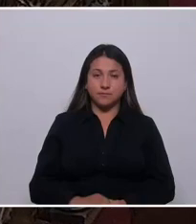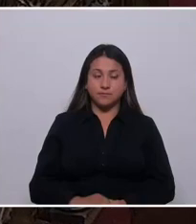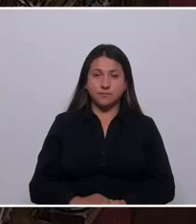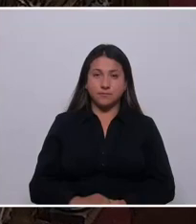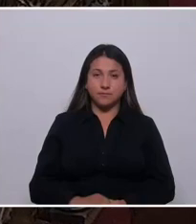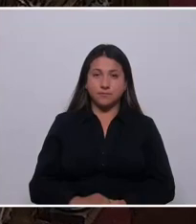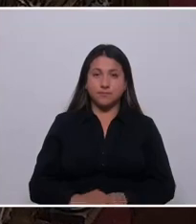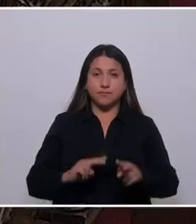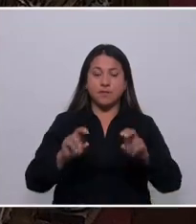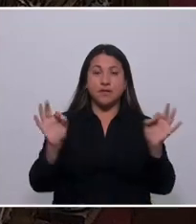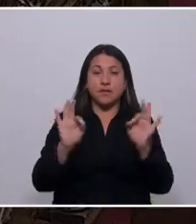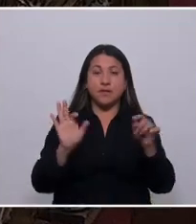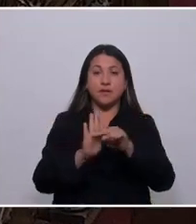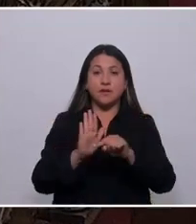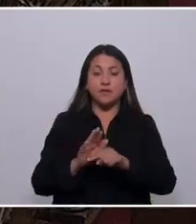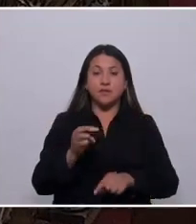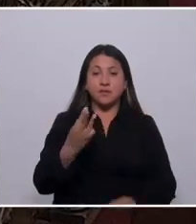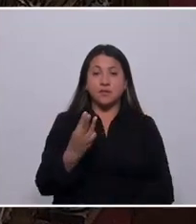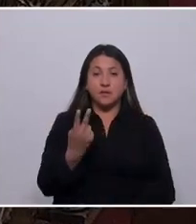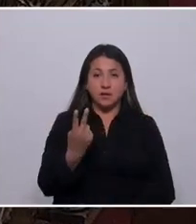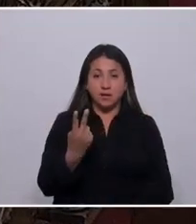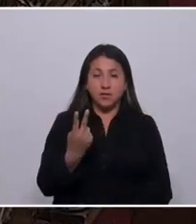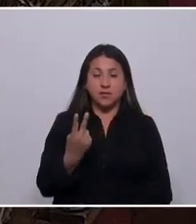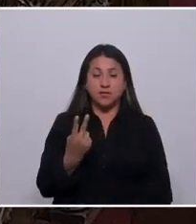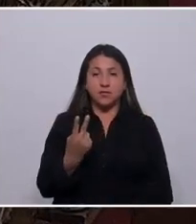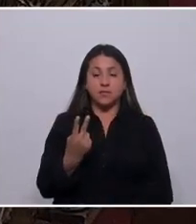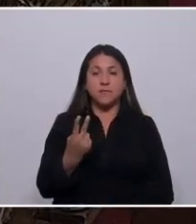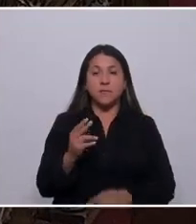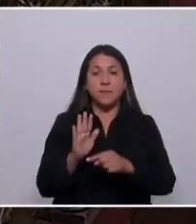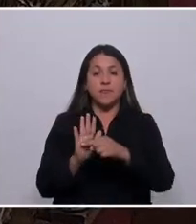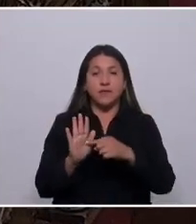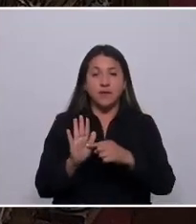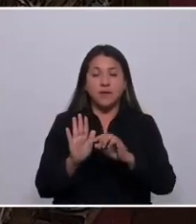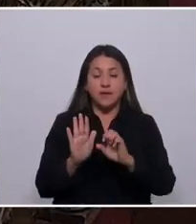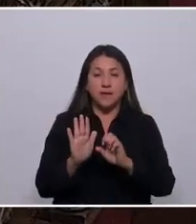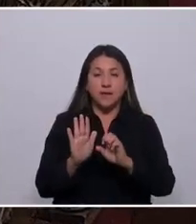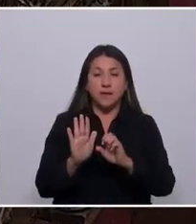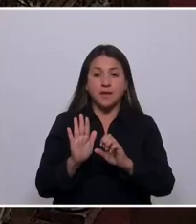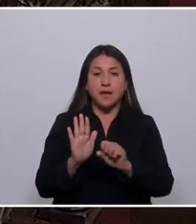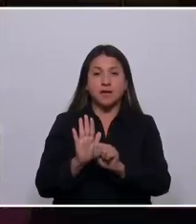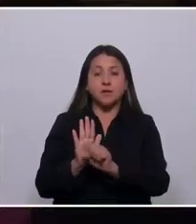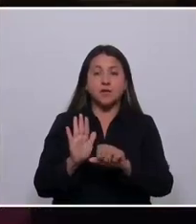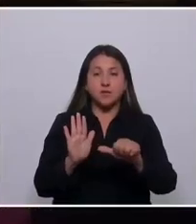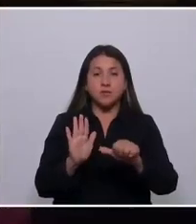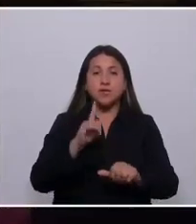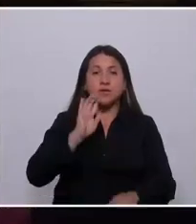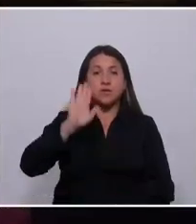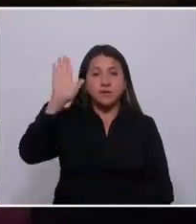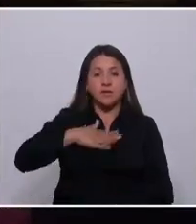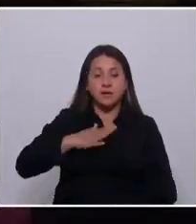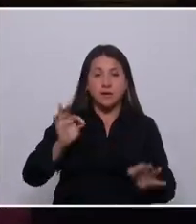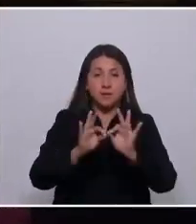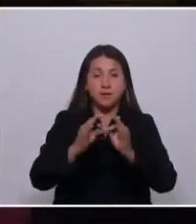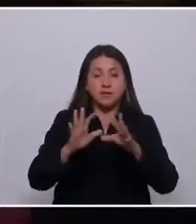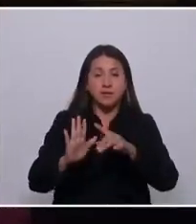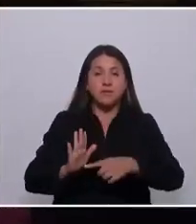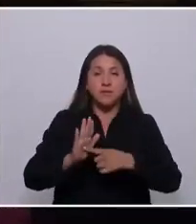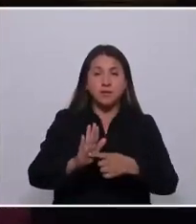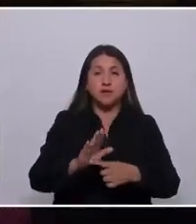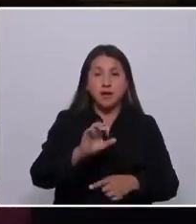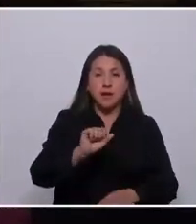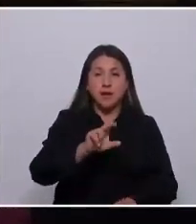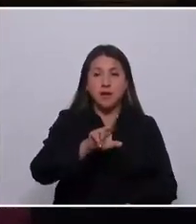Respecto a la indicación número 32, que incide en la letra B del artículo 6, se ofrece la palabra. Ha sido presentada por el señor